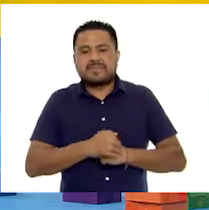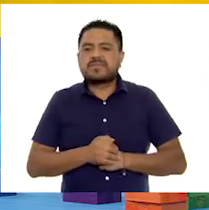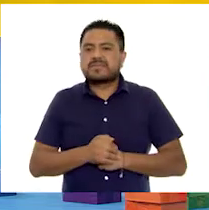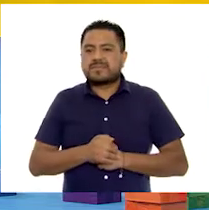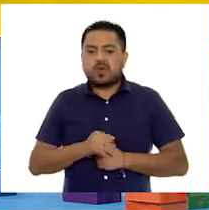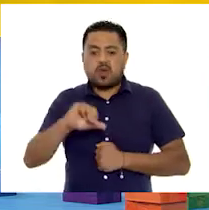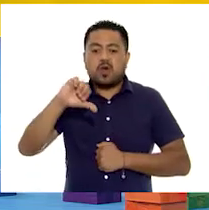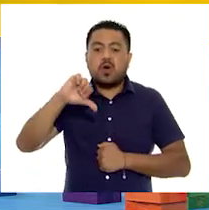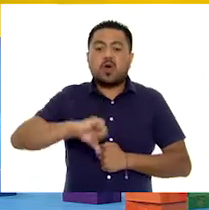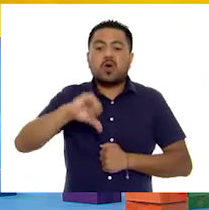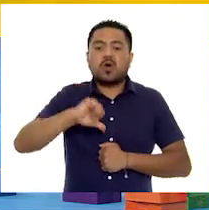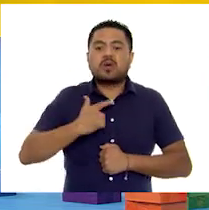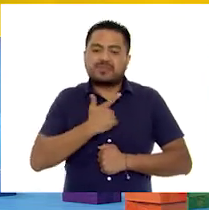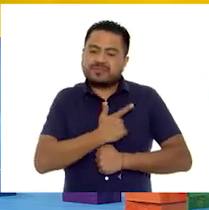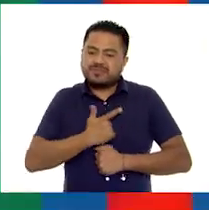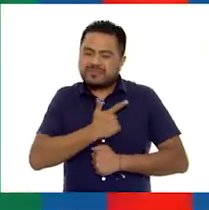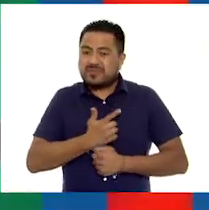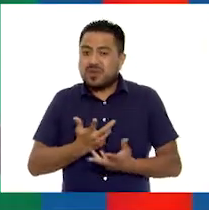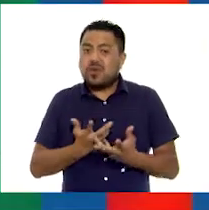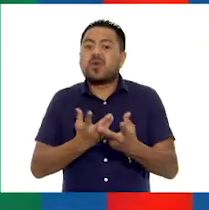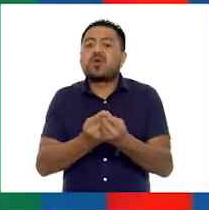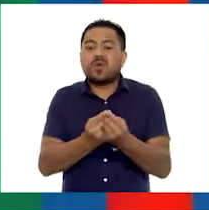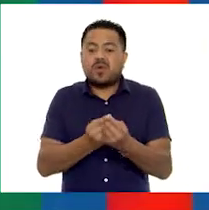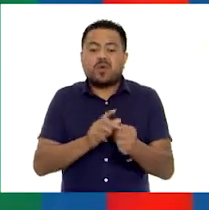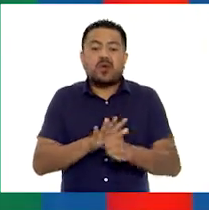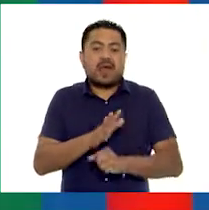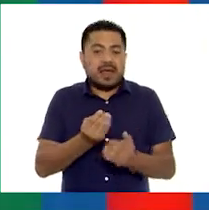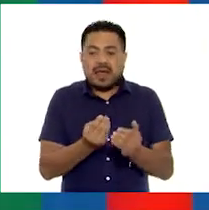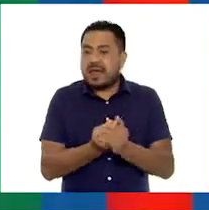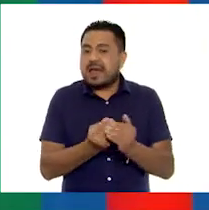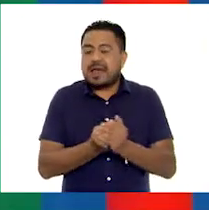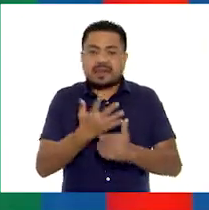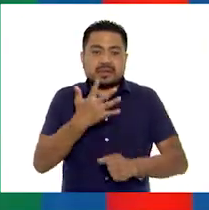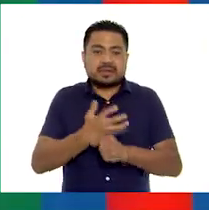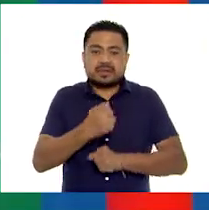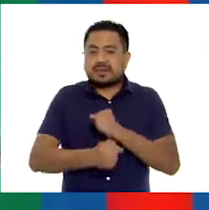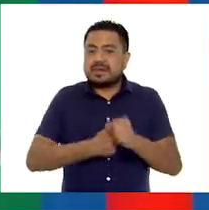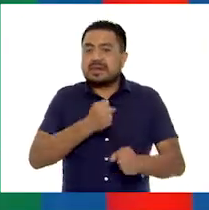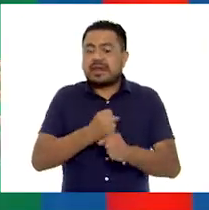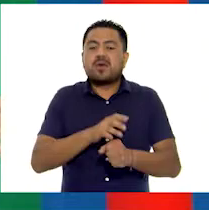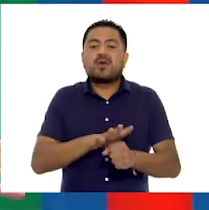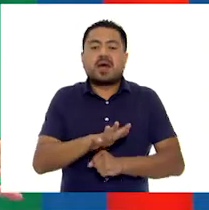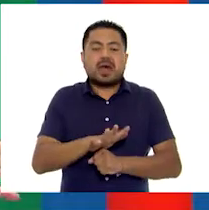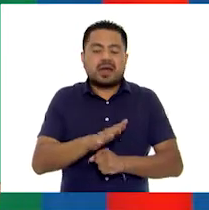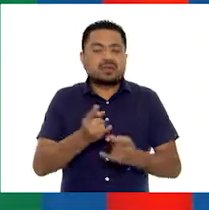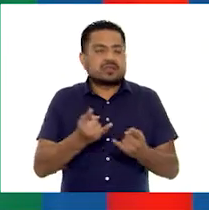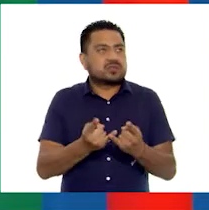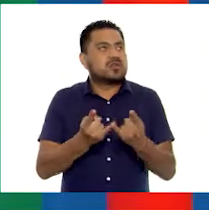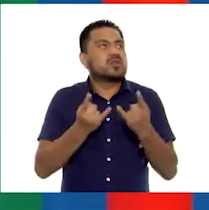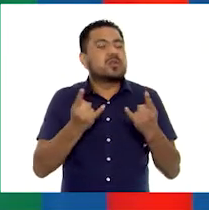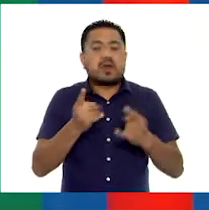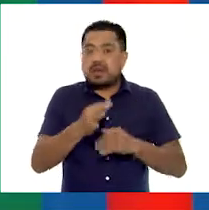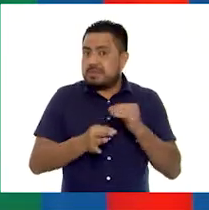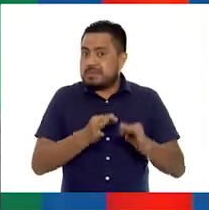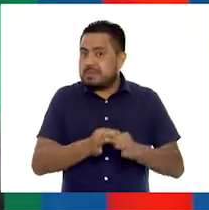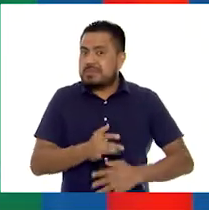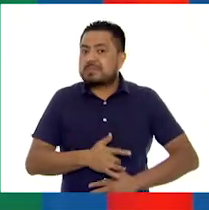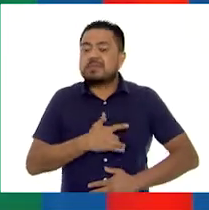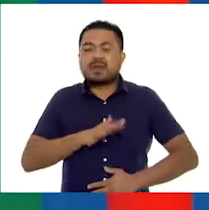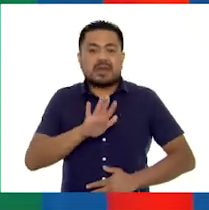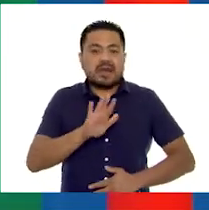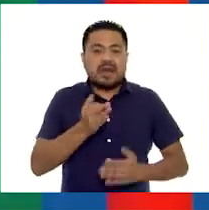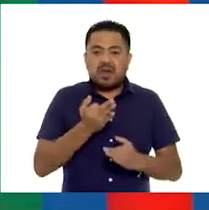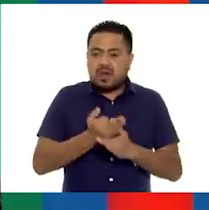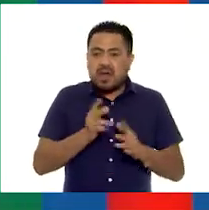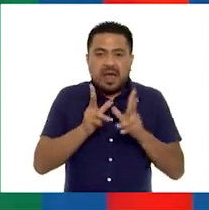y vamos a tener el gusto de estar con ustedes en esta clase de quinto grado de historia están listos vamos